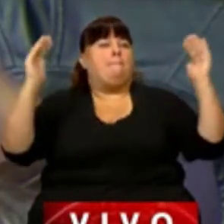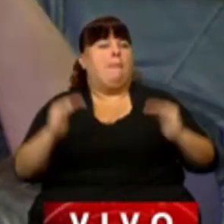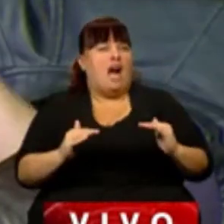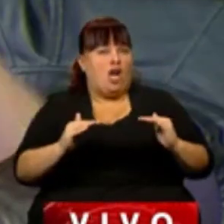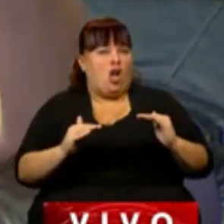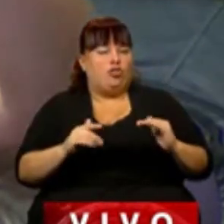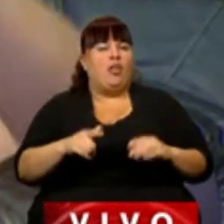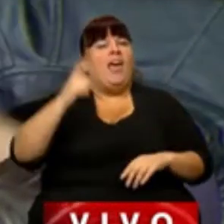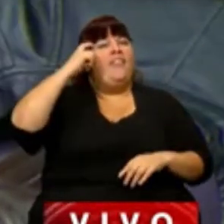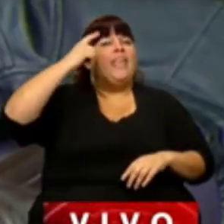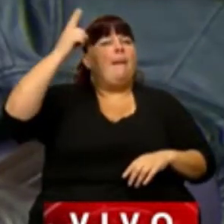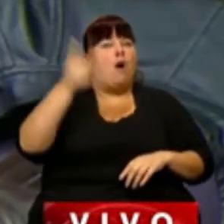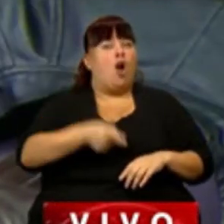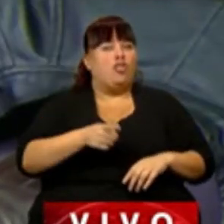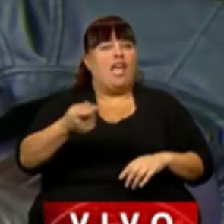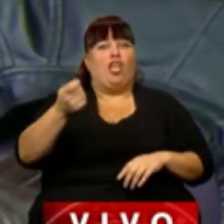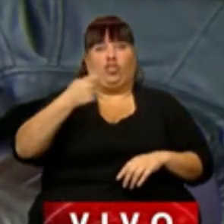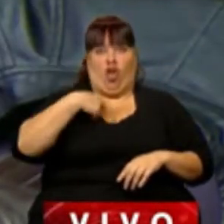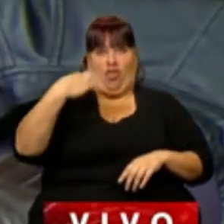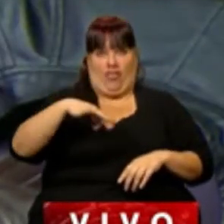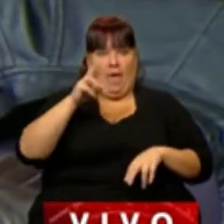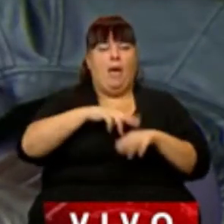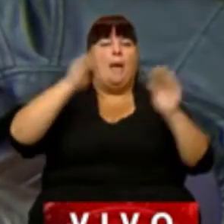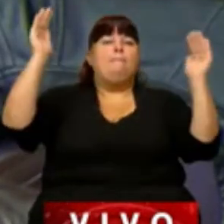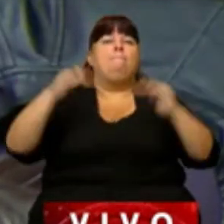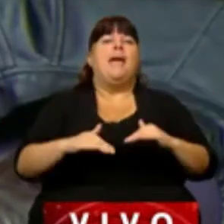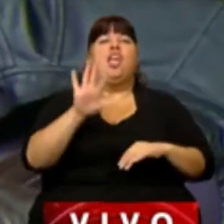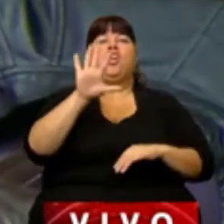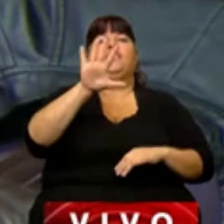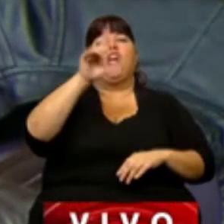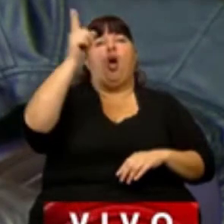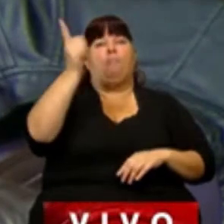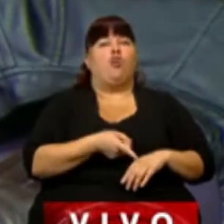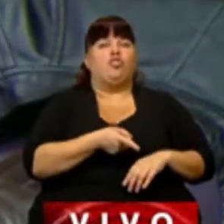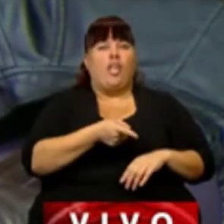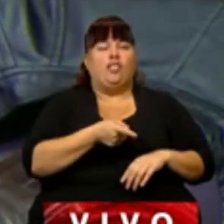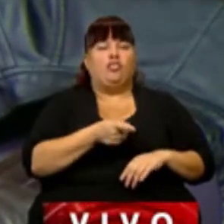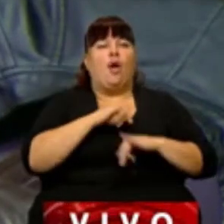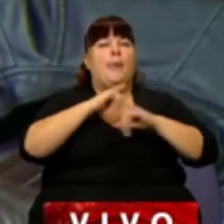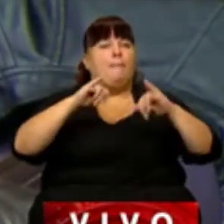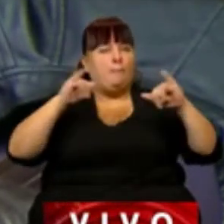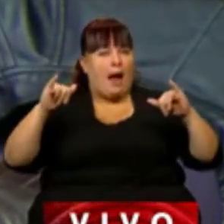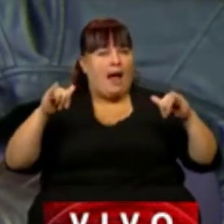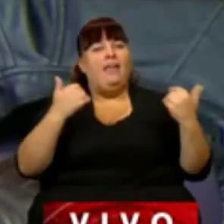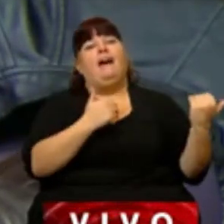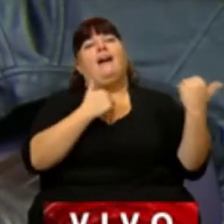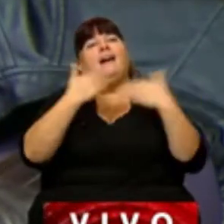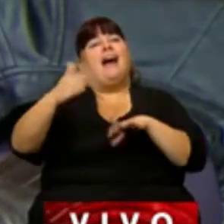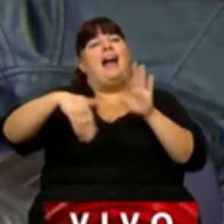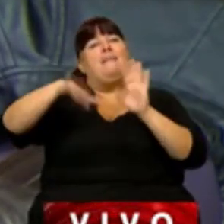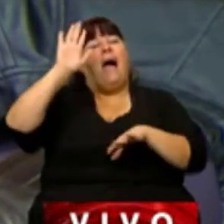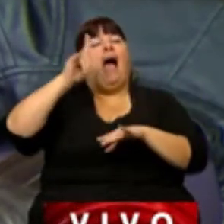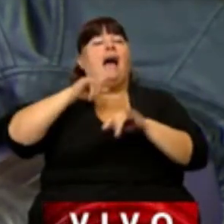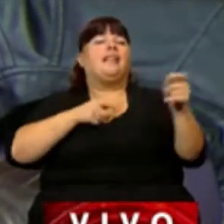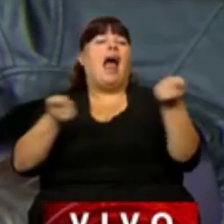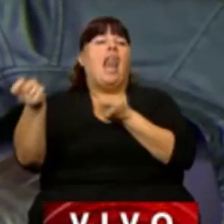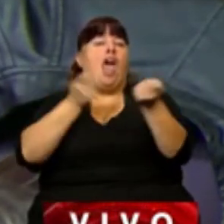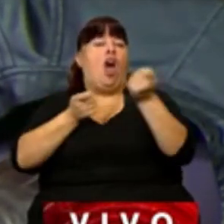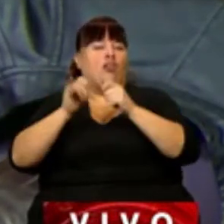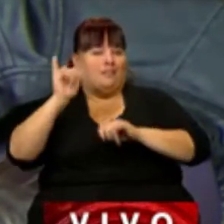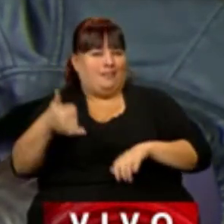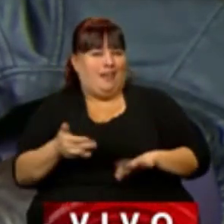publicitarios. Del 10% que nos correspondía, lo bajaron al 5%, cediendo al enorme lobby que